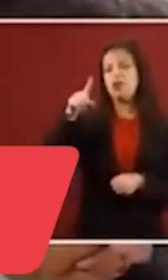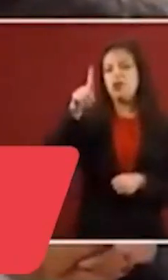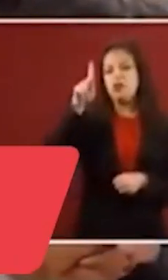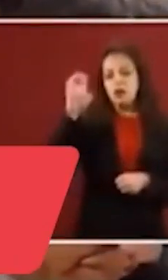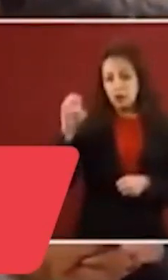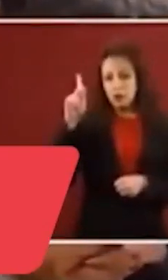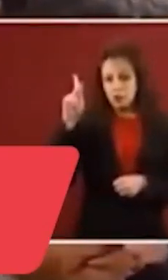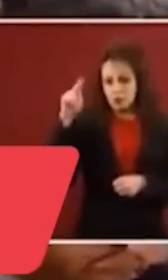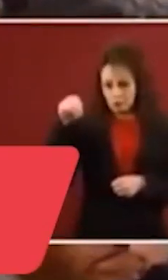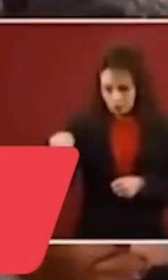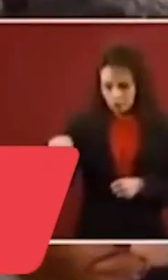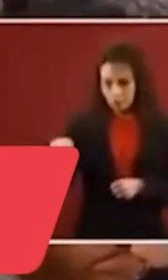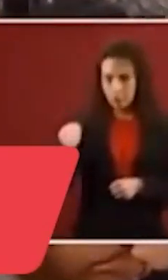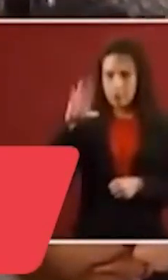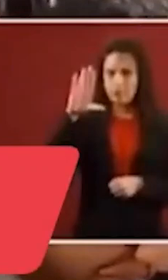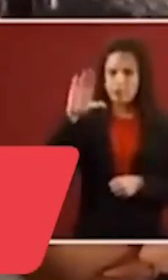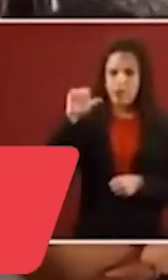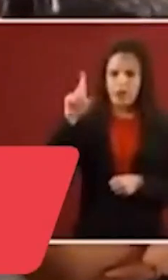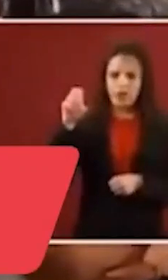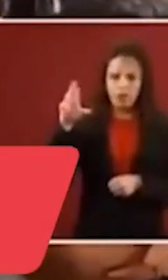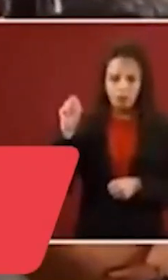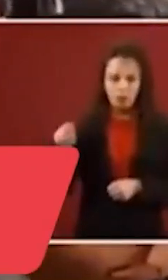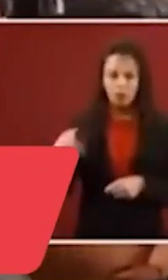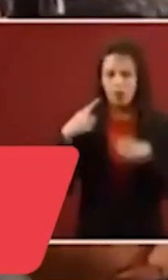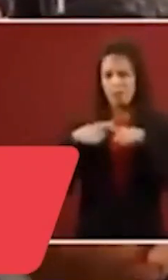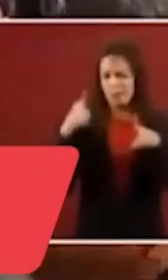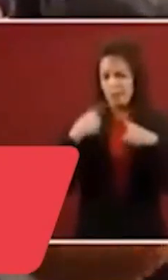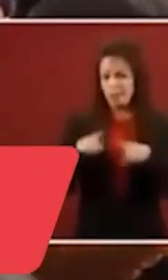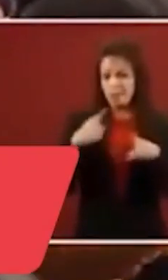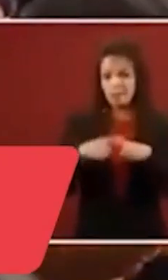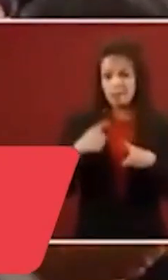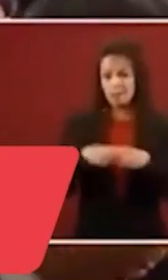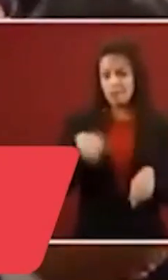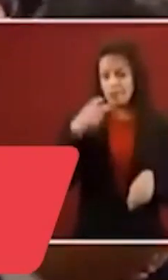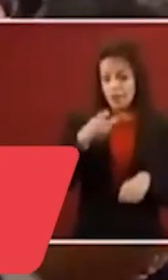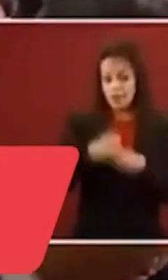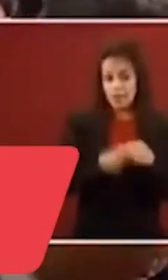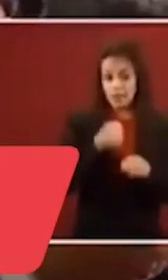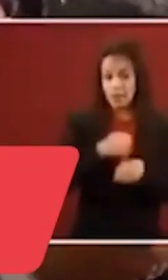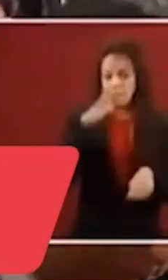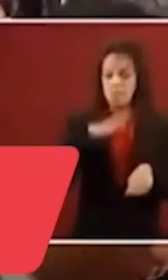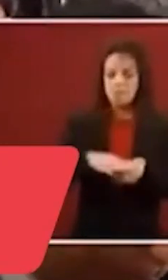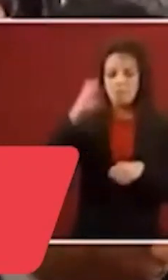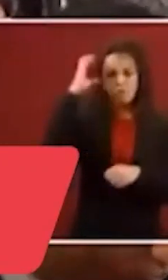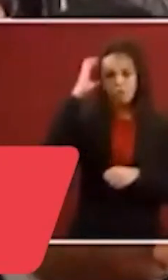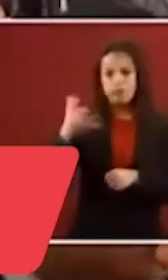Occidente, lo que básicamente hace 500 años era Europa. Bueno,